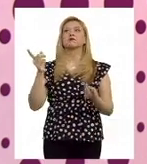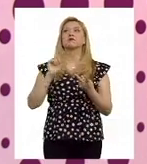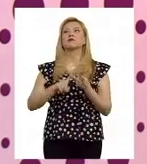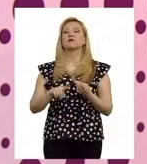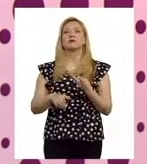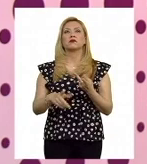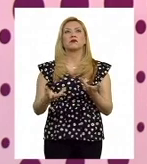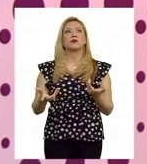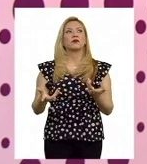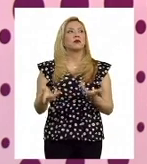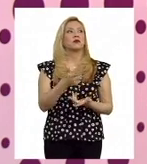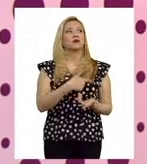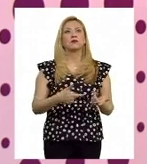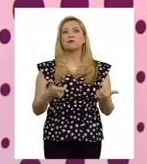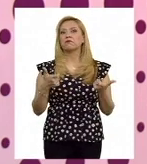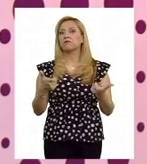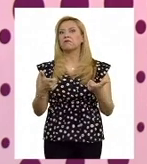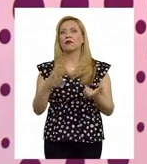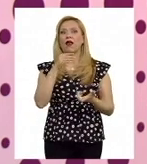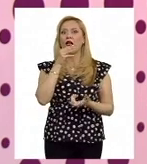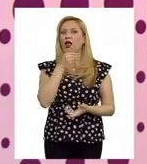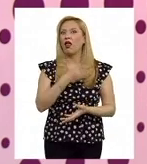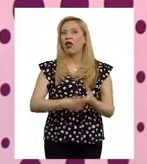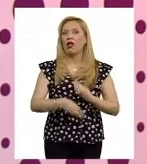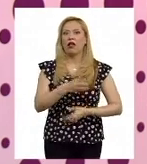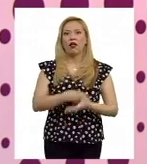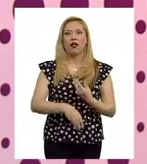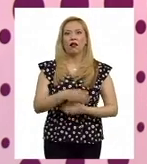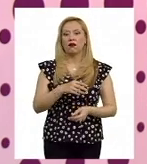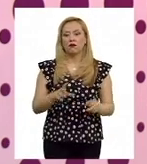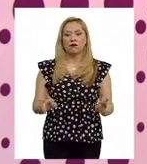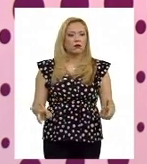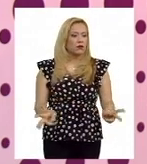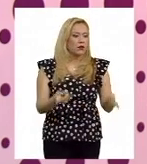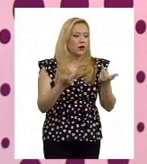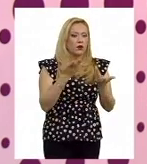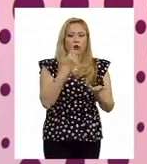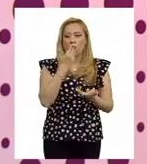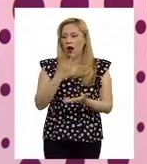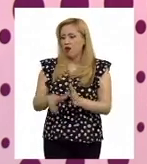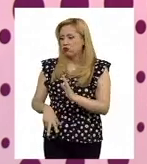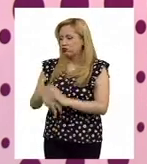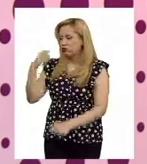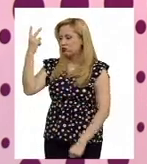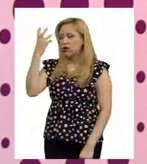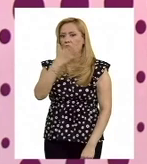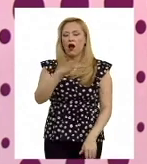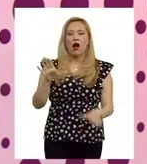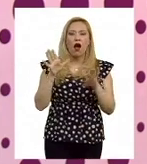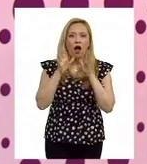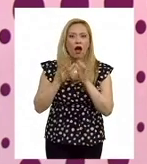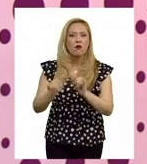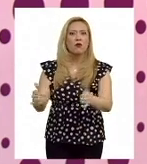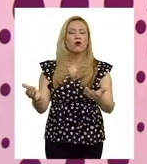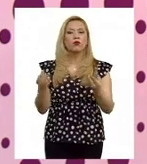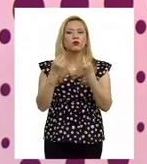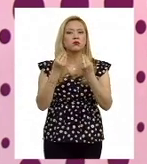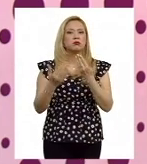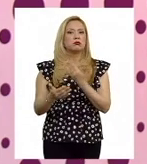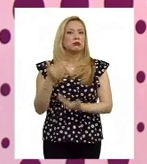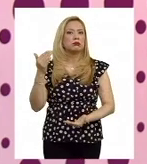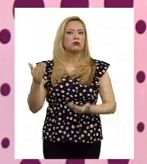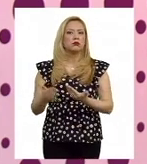productividad sostenible, ha tenido impactos en los rendimientos de los productos agropecuarios, y eso ha sido causante